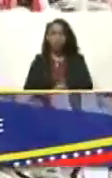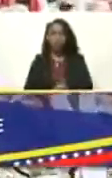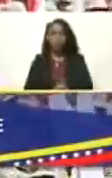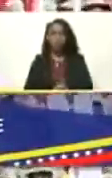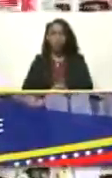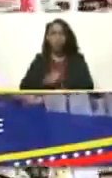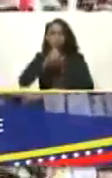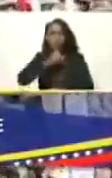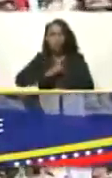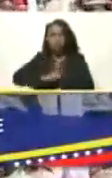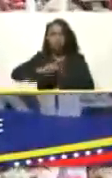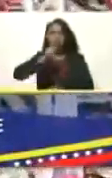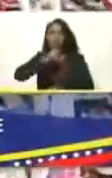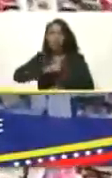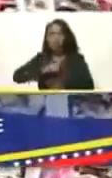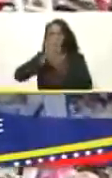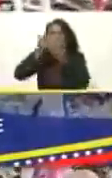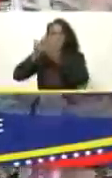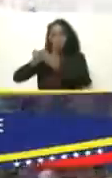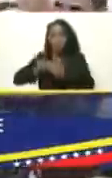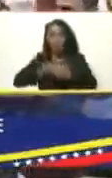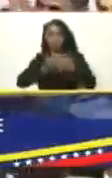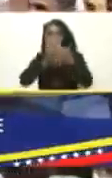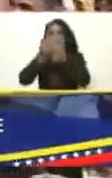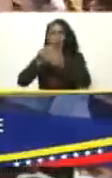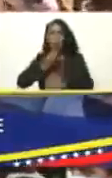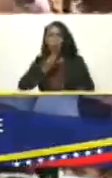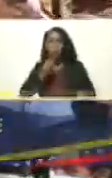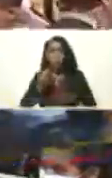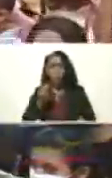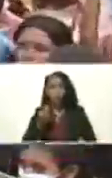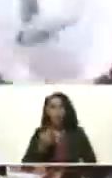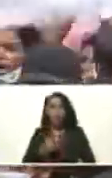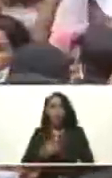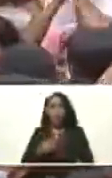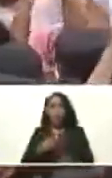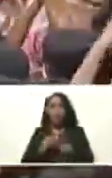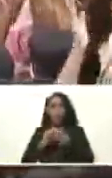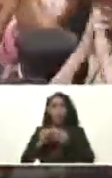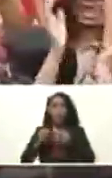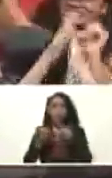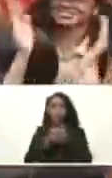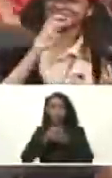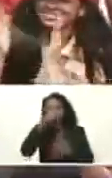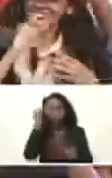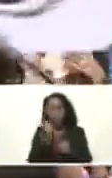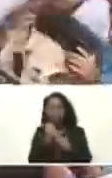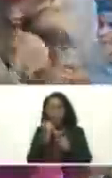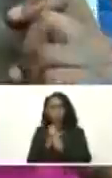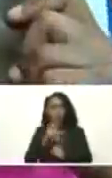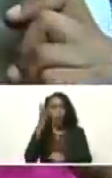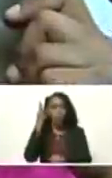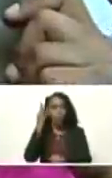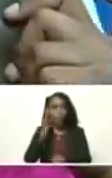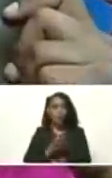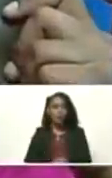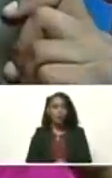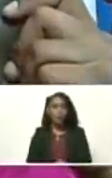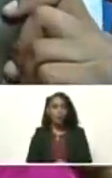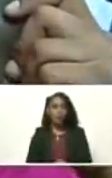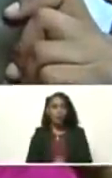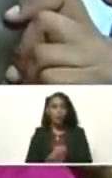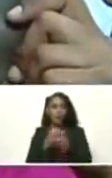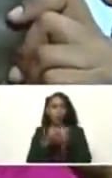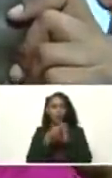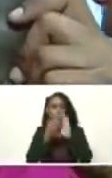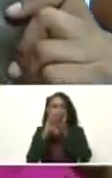la resistencia de los estudiantes, de los jóvenes, de la clase obrera, de las mujeres, de las